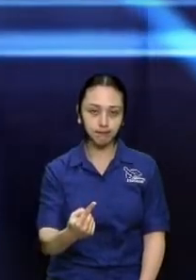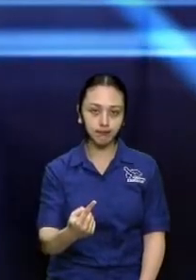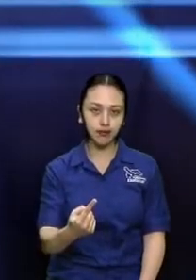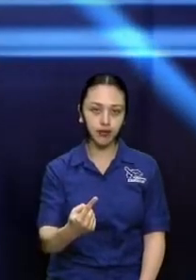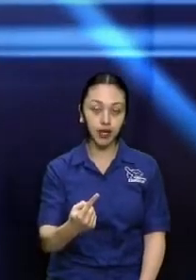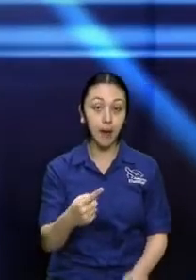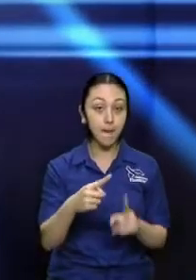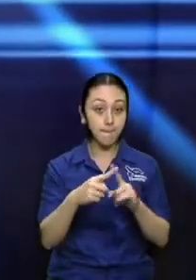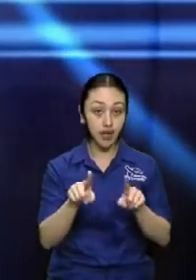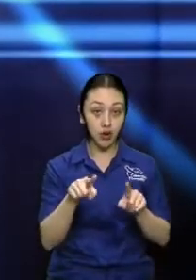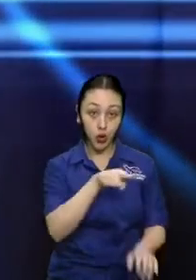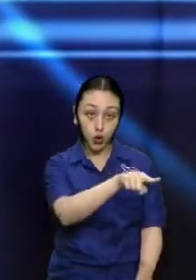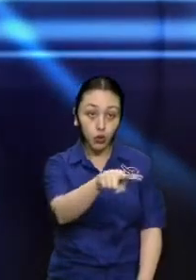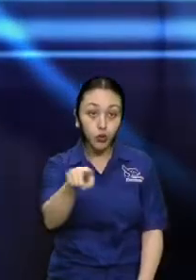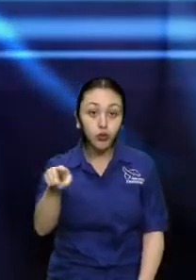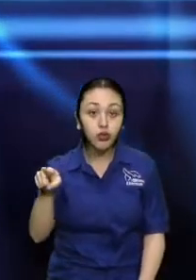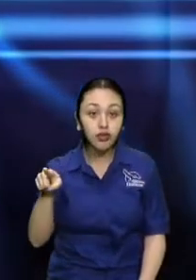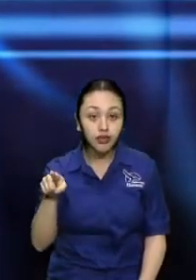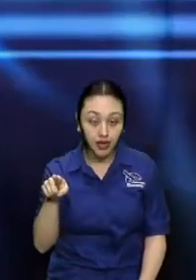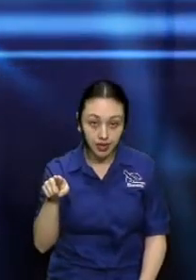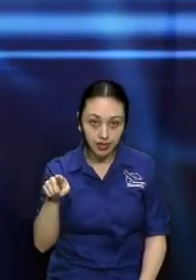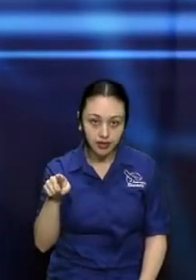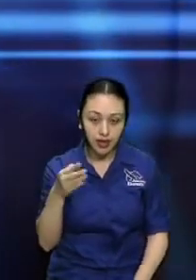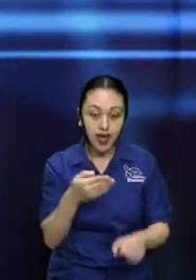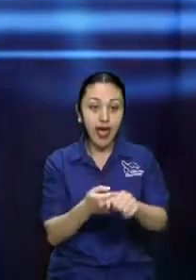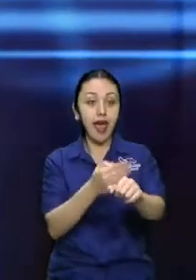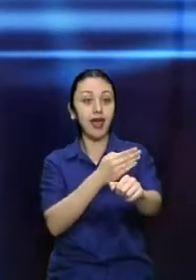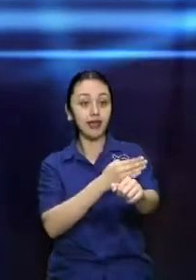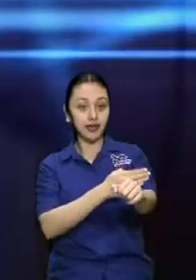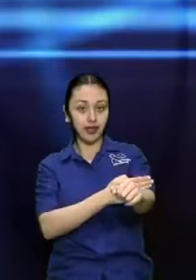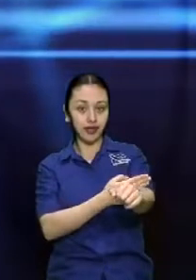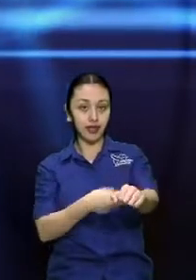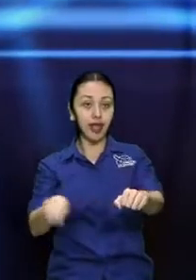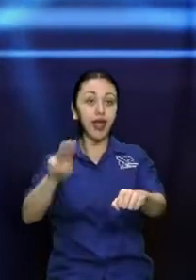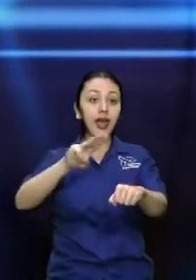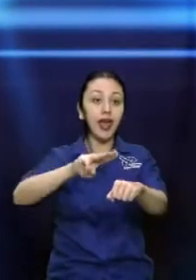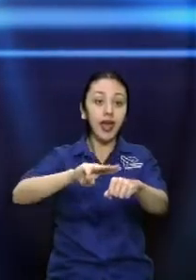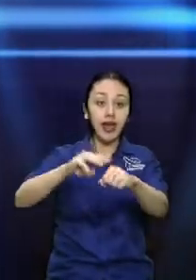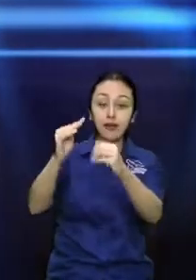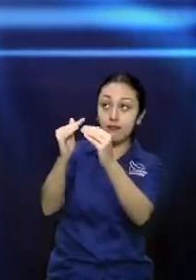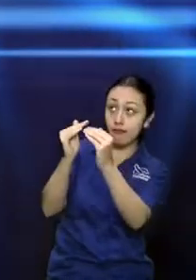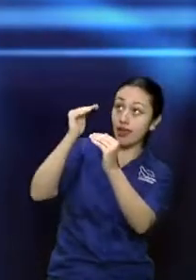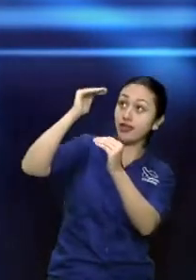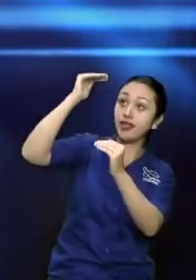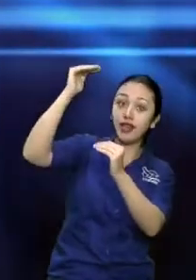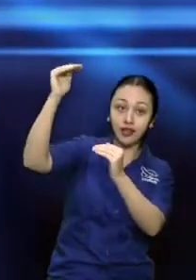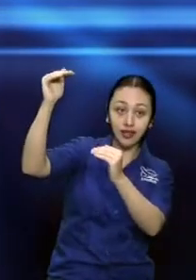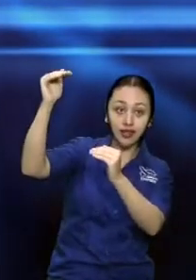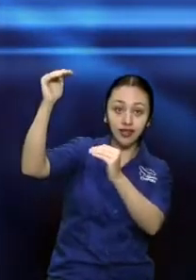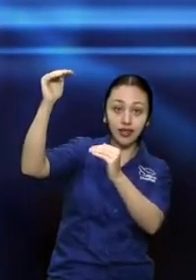Antes, el mayor entre vosotros, hágase como el menor.